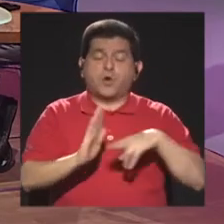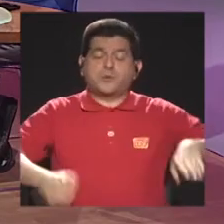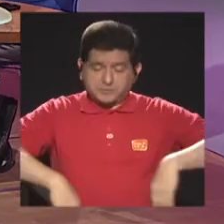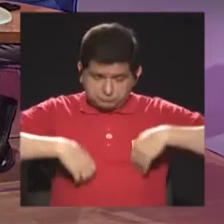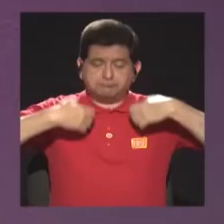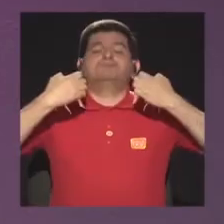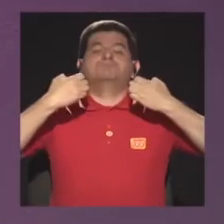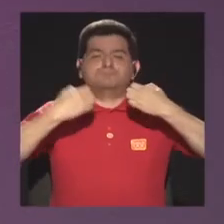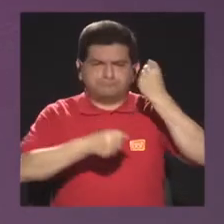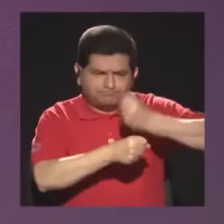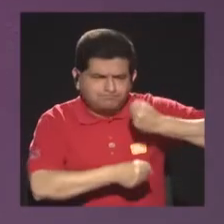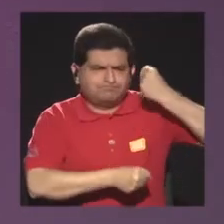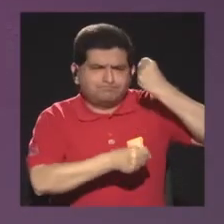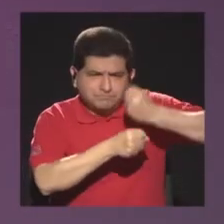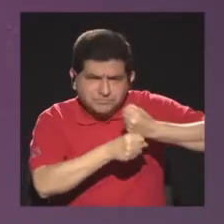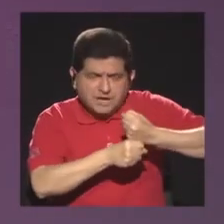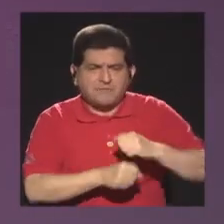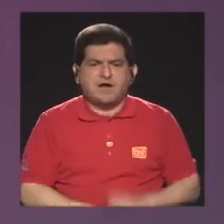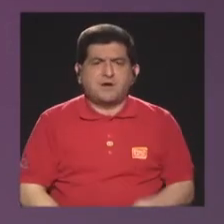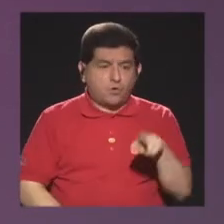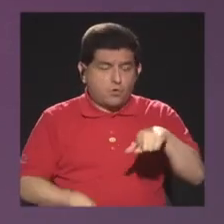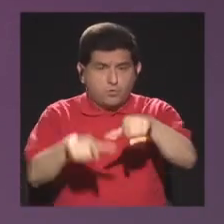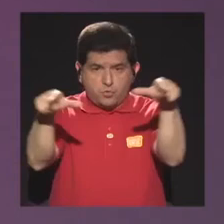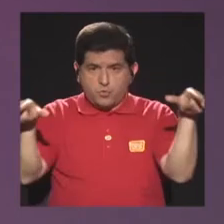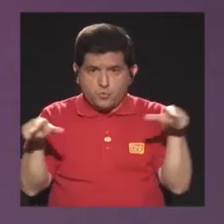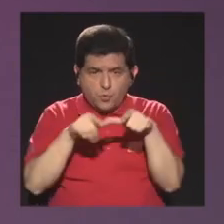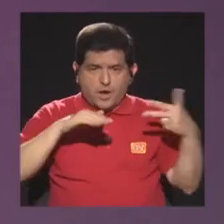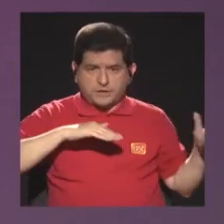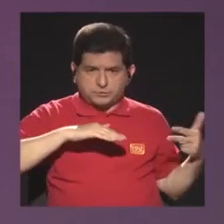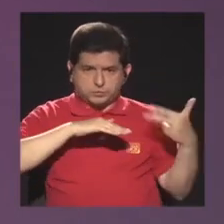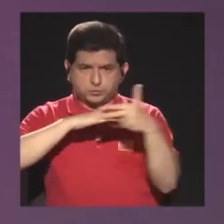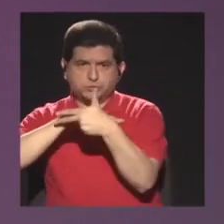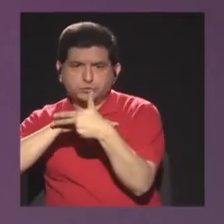para la operación de las instalaciones